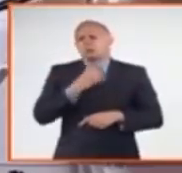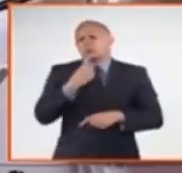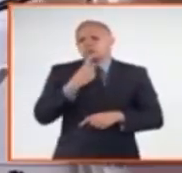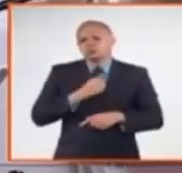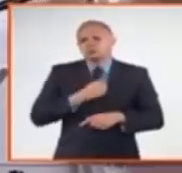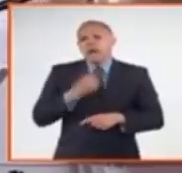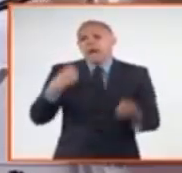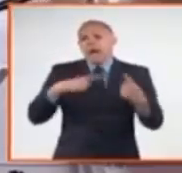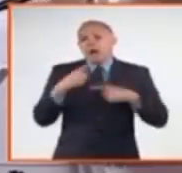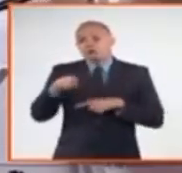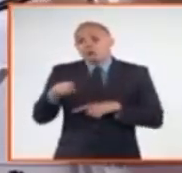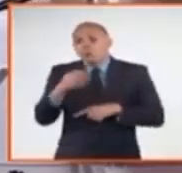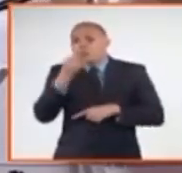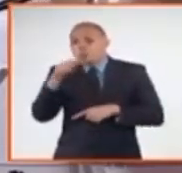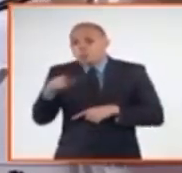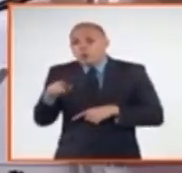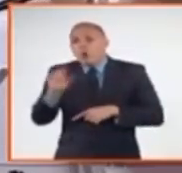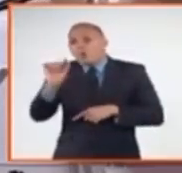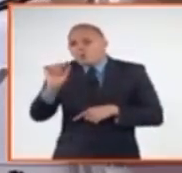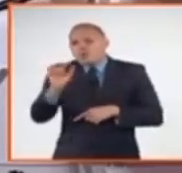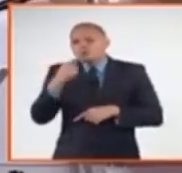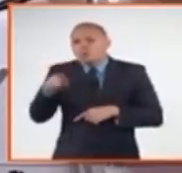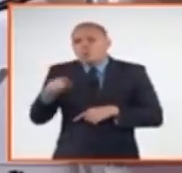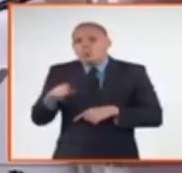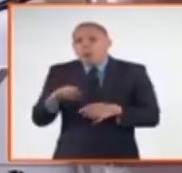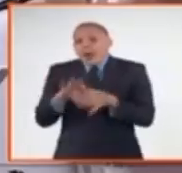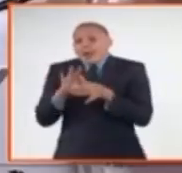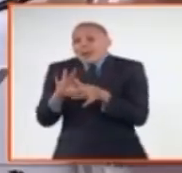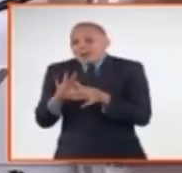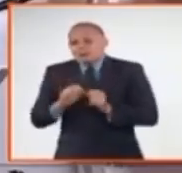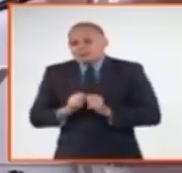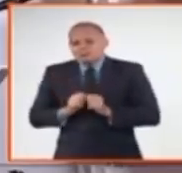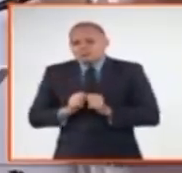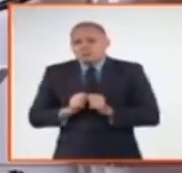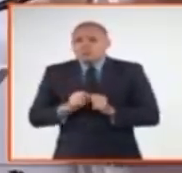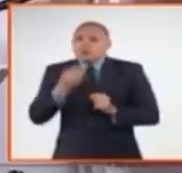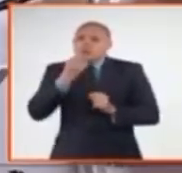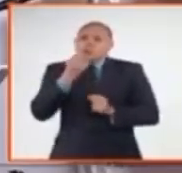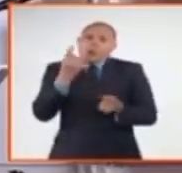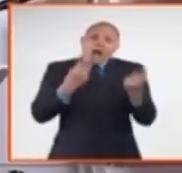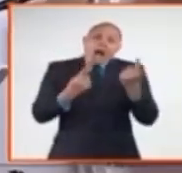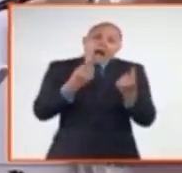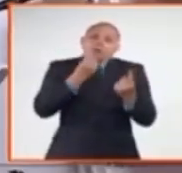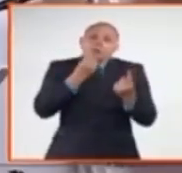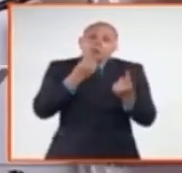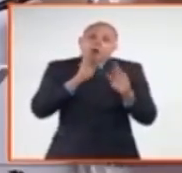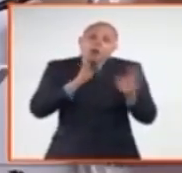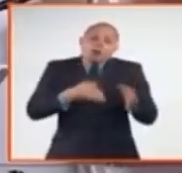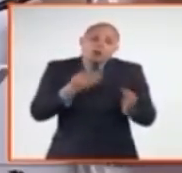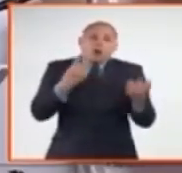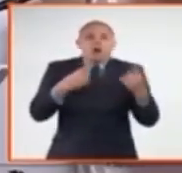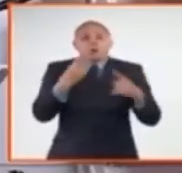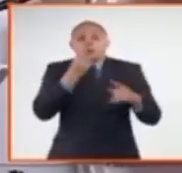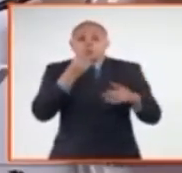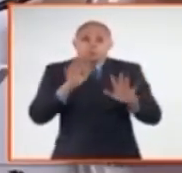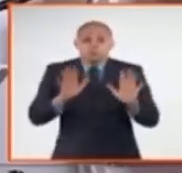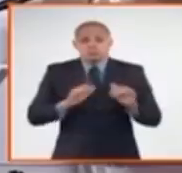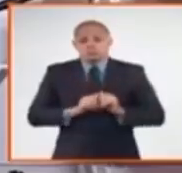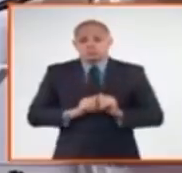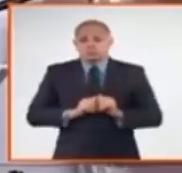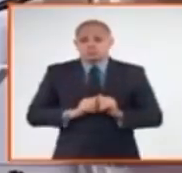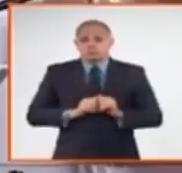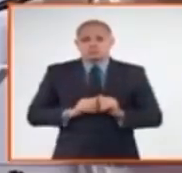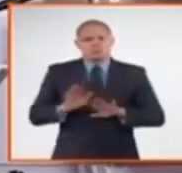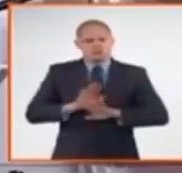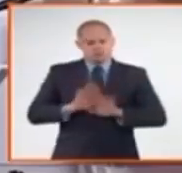la gravedad o el estado crítico y un por ciento fallece o sea las válvulas e inicialmente incluye las vacunas nuestras muchas de estas